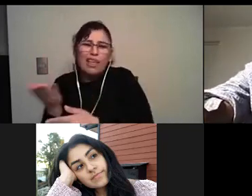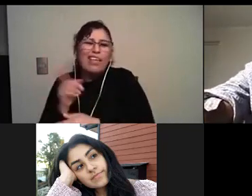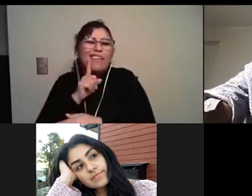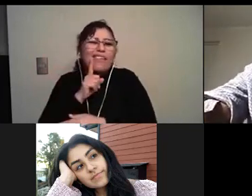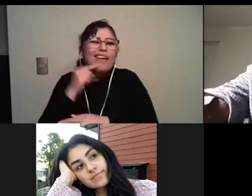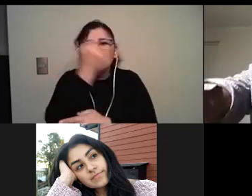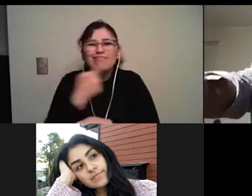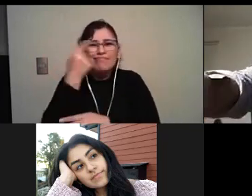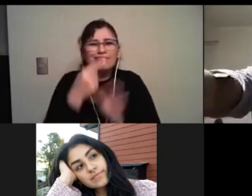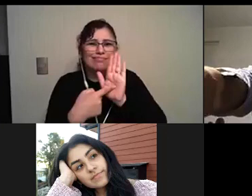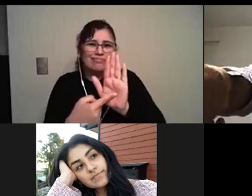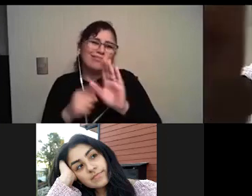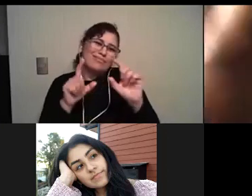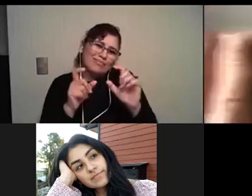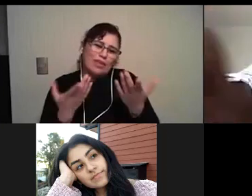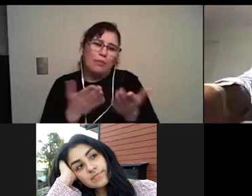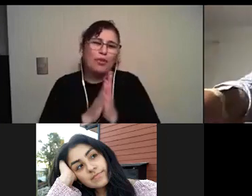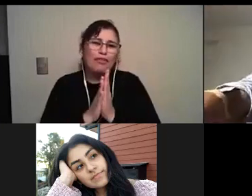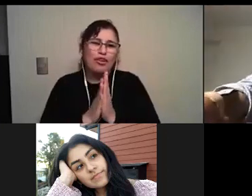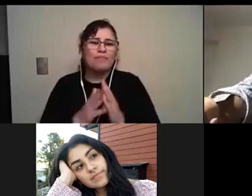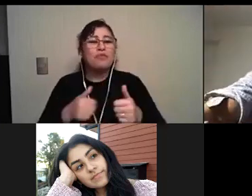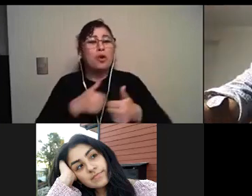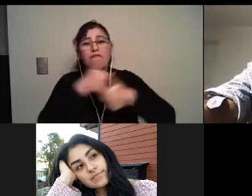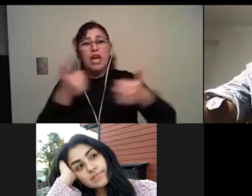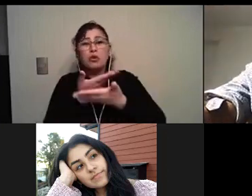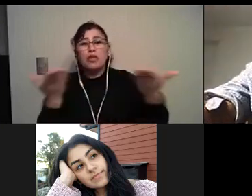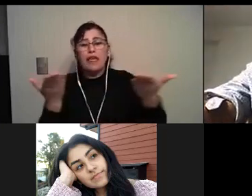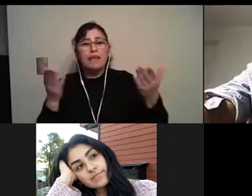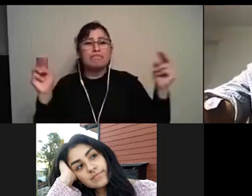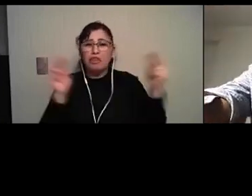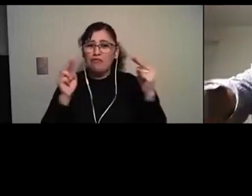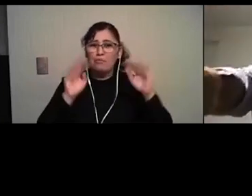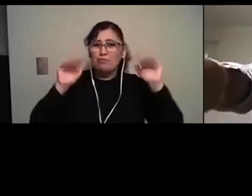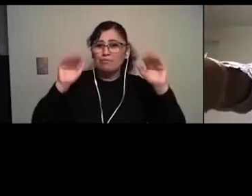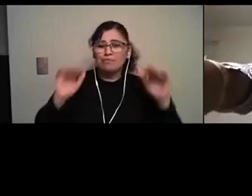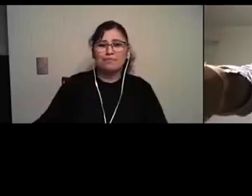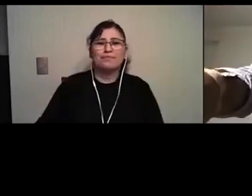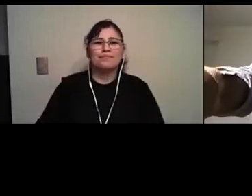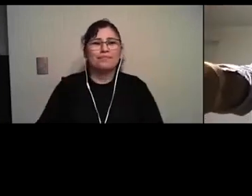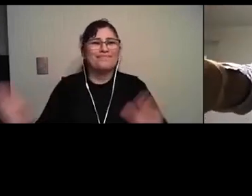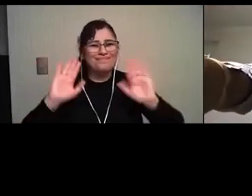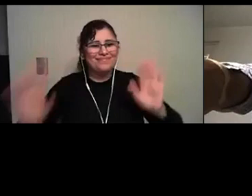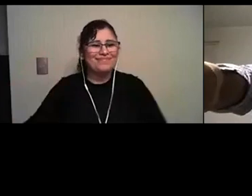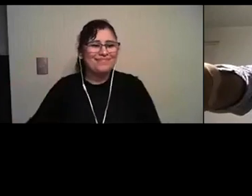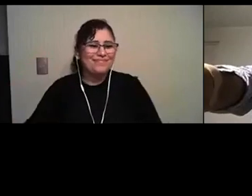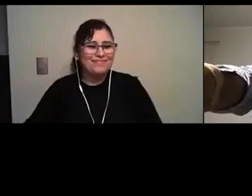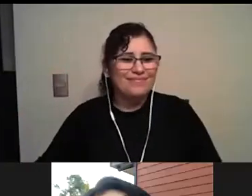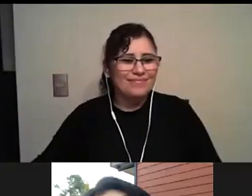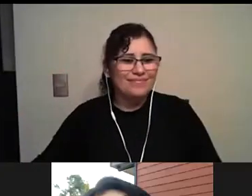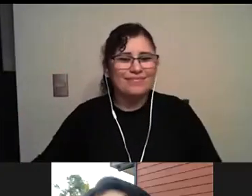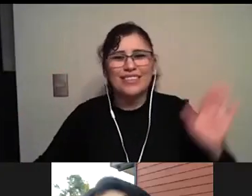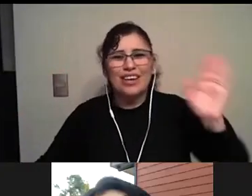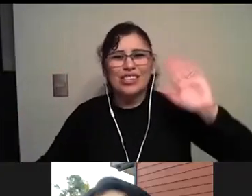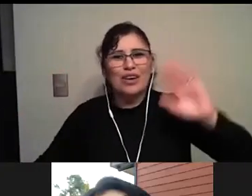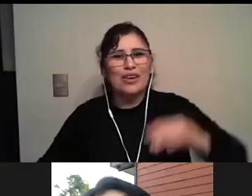¿ya? Que estén muy bien, nos vemos. Chao, chao. Chao, profe. Chao, nos vemos. Chao, profe.